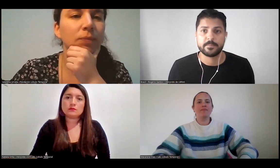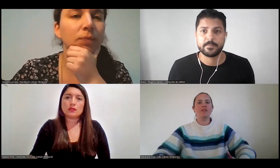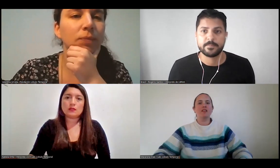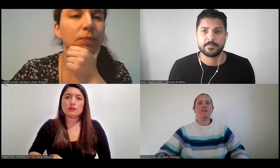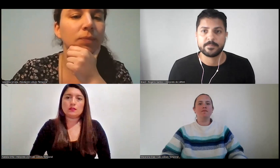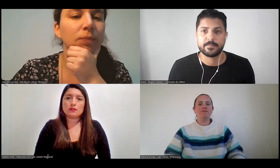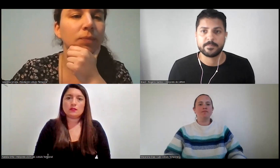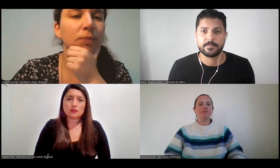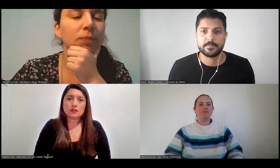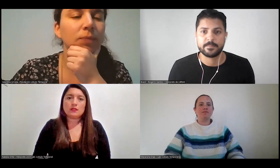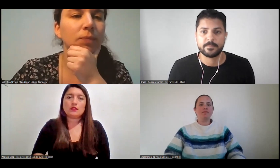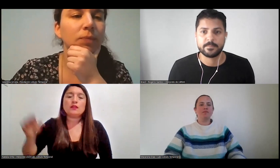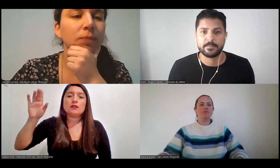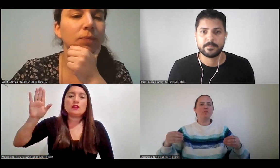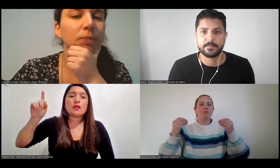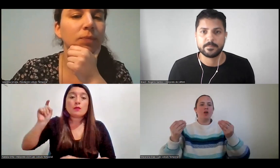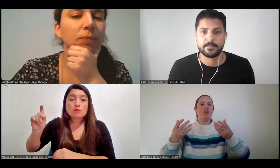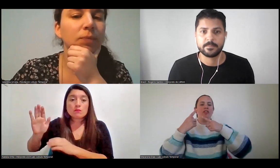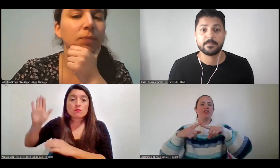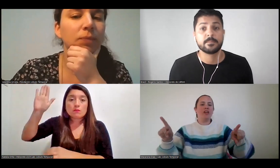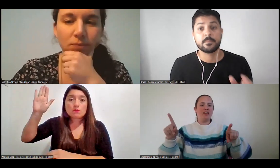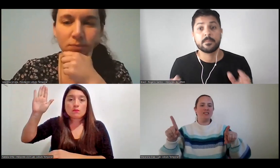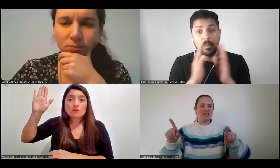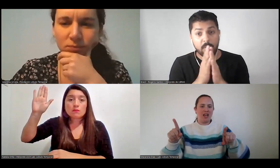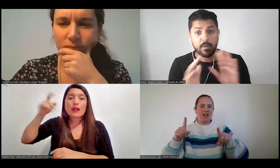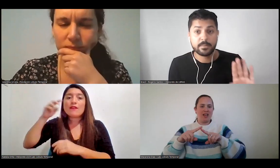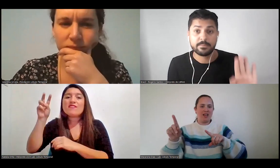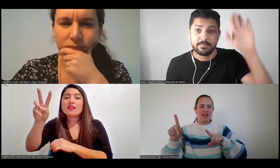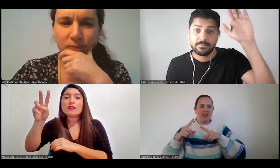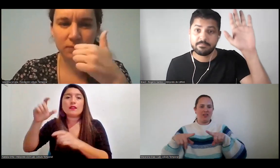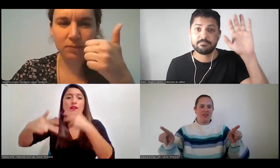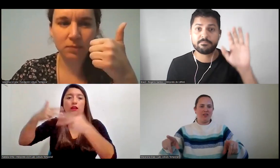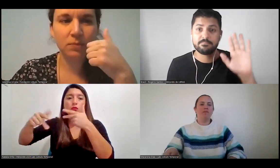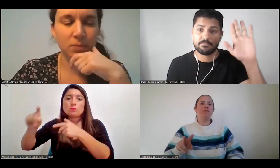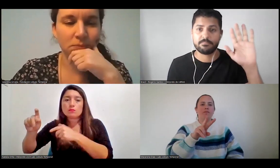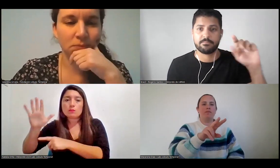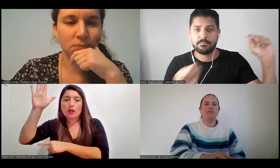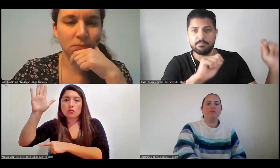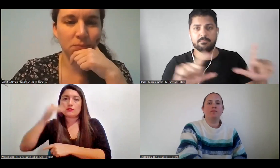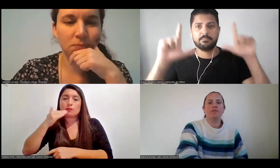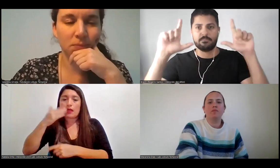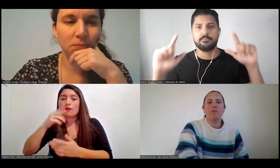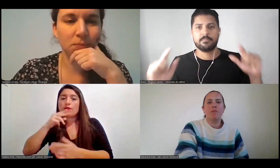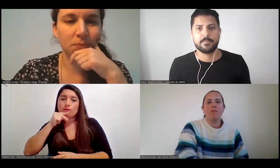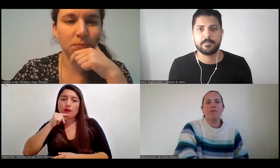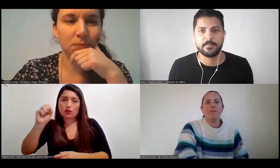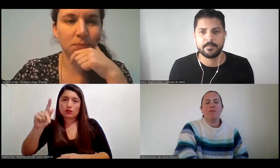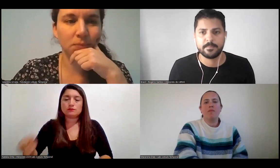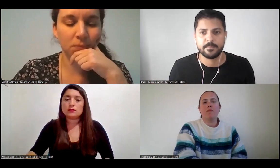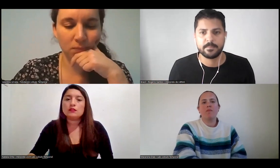Macarena. Por favor, levanten la mano la que necesito opinar para que yo pueda visualizarla. Ahí está, Maca.